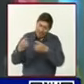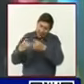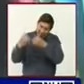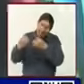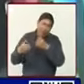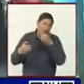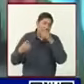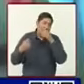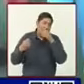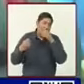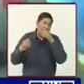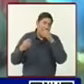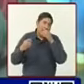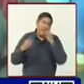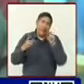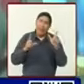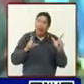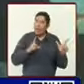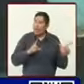persona extraña,